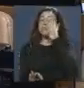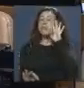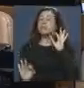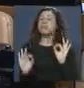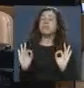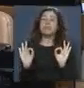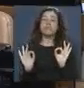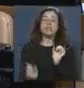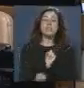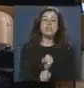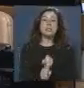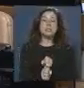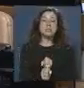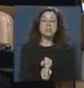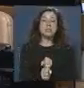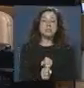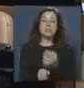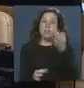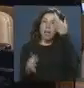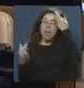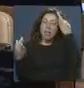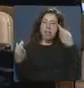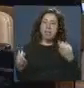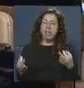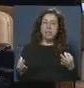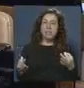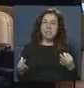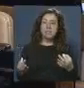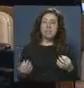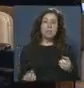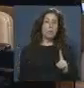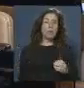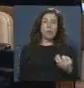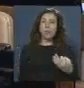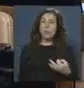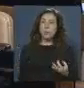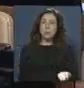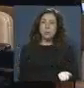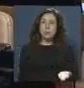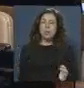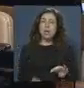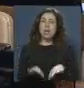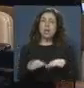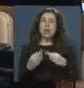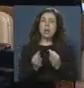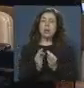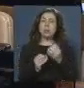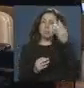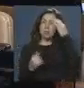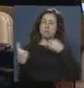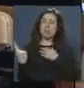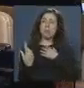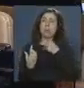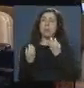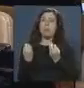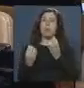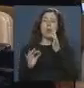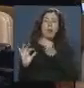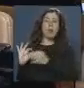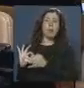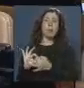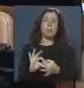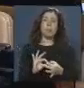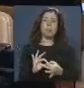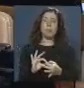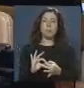intachable, y por tanto la decisión que se tomó es una decisión no solo injusta, sino total y absolutamente arbitraria, porque no tiene